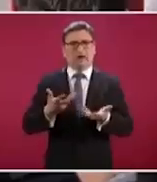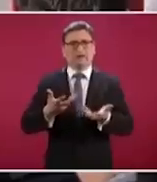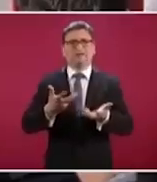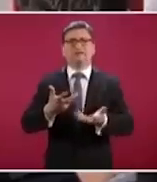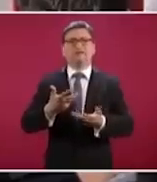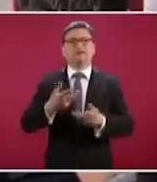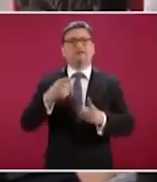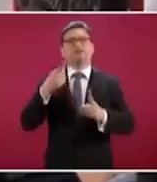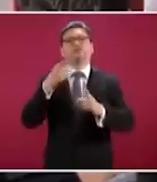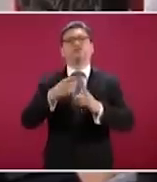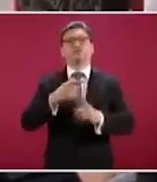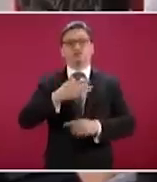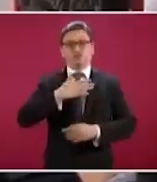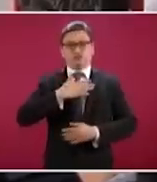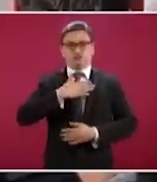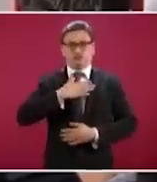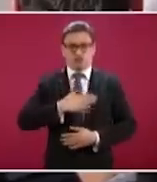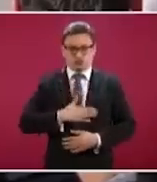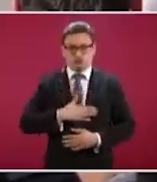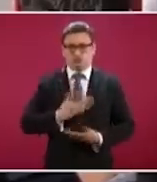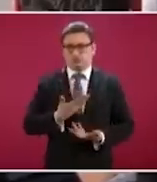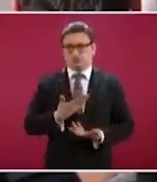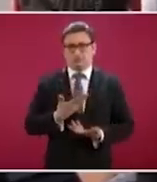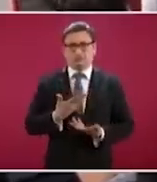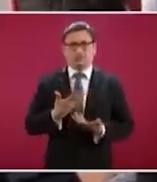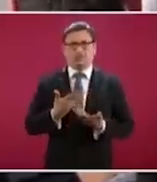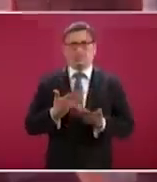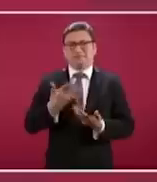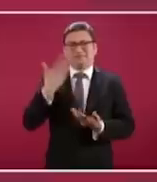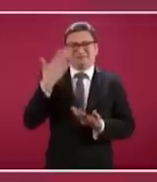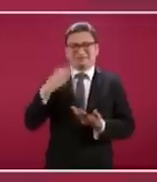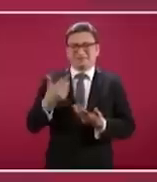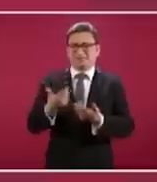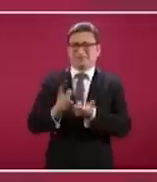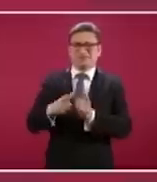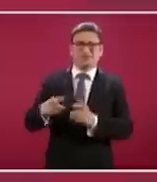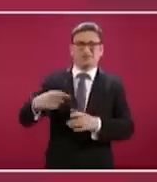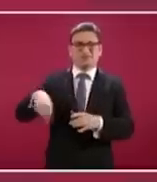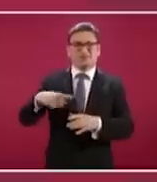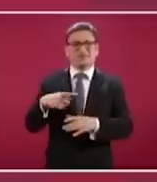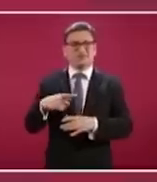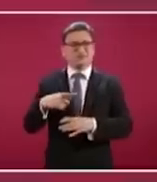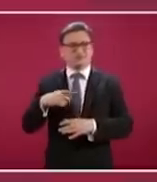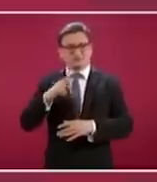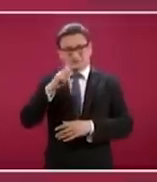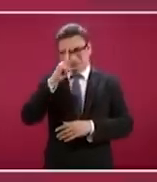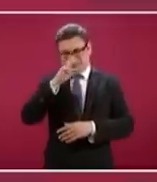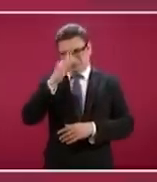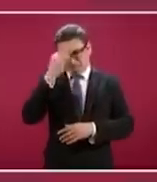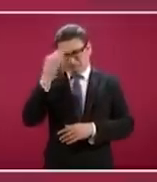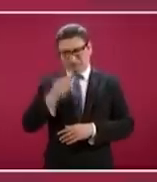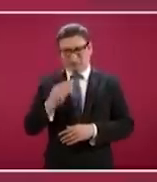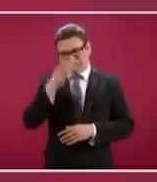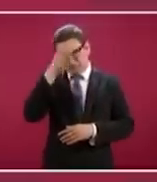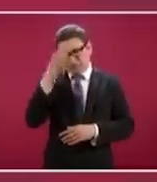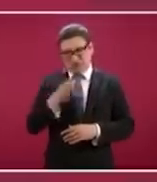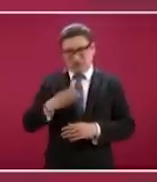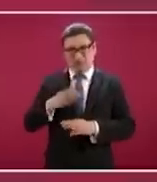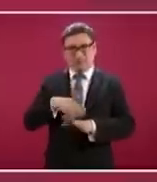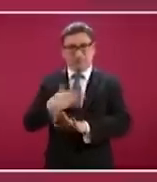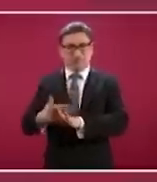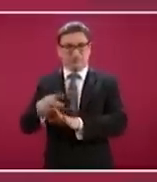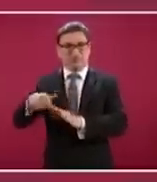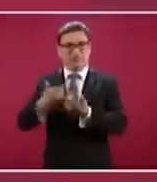hacer justicia en el caso de este crimen lamentable de la familia Levarón, como en